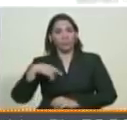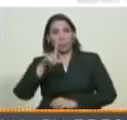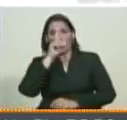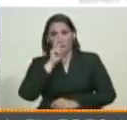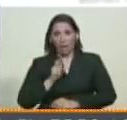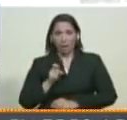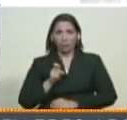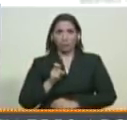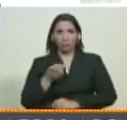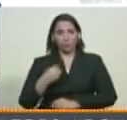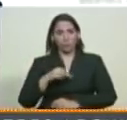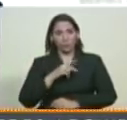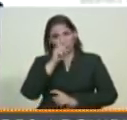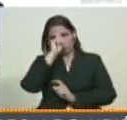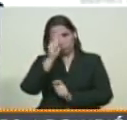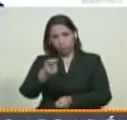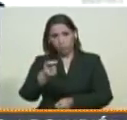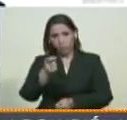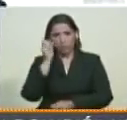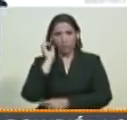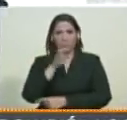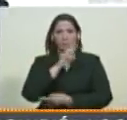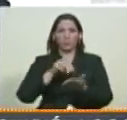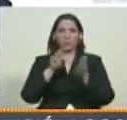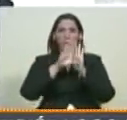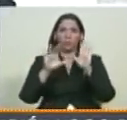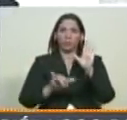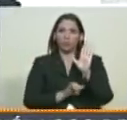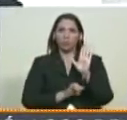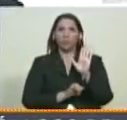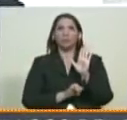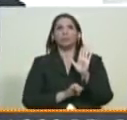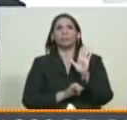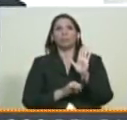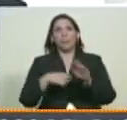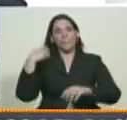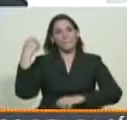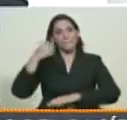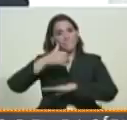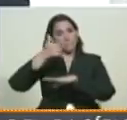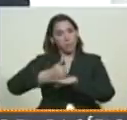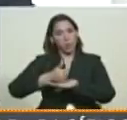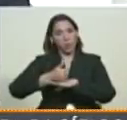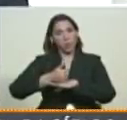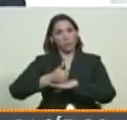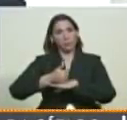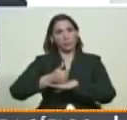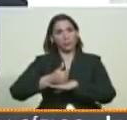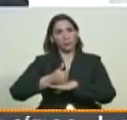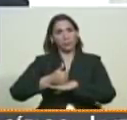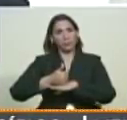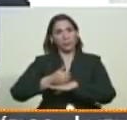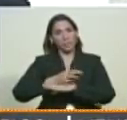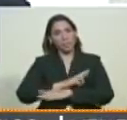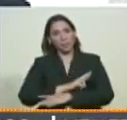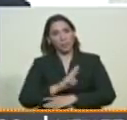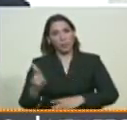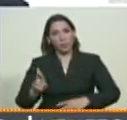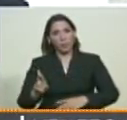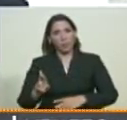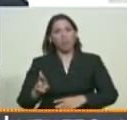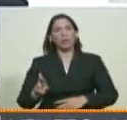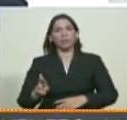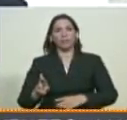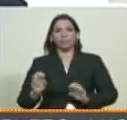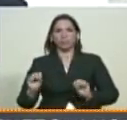cuando fuimos designados por la Asamblea Nacional Constituyente como Fiscal General de la República, logrando la